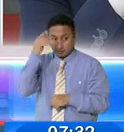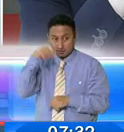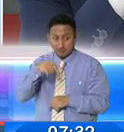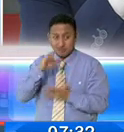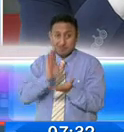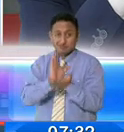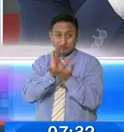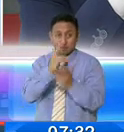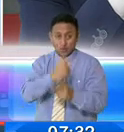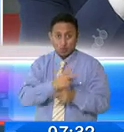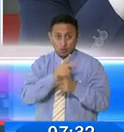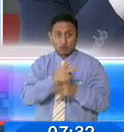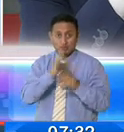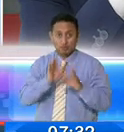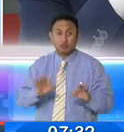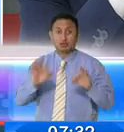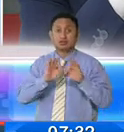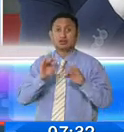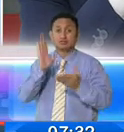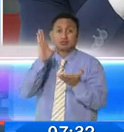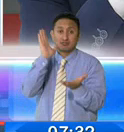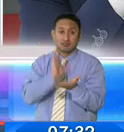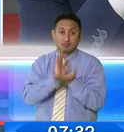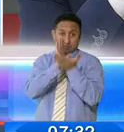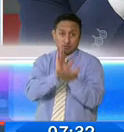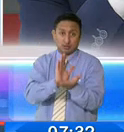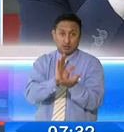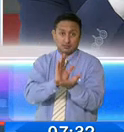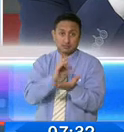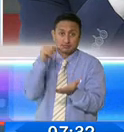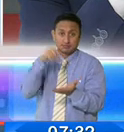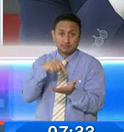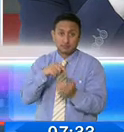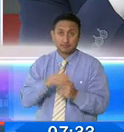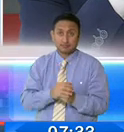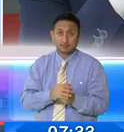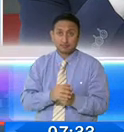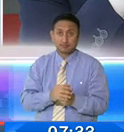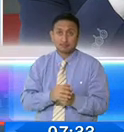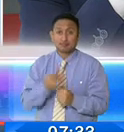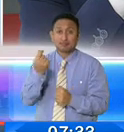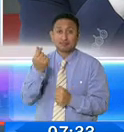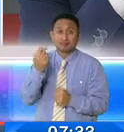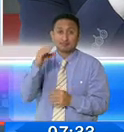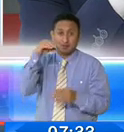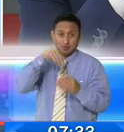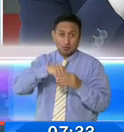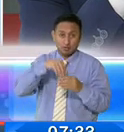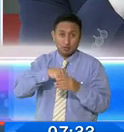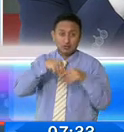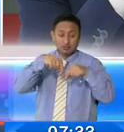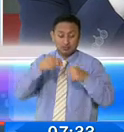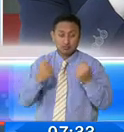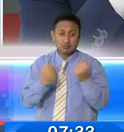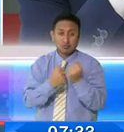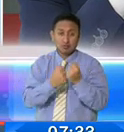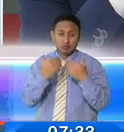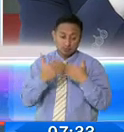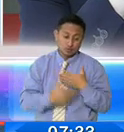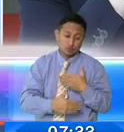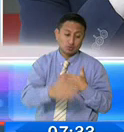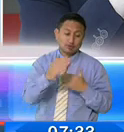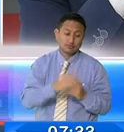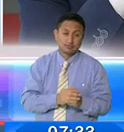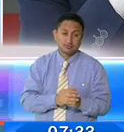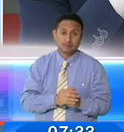Es importante que la seguridad social esté lo más fondeada posible, que sea sostenible en el largo tiempo y que se manejen